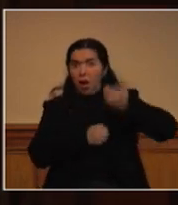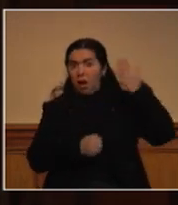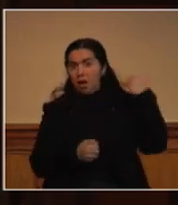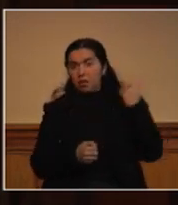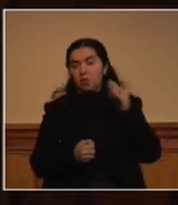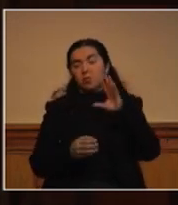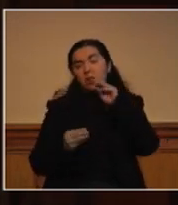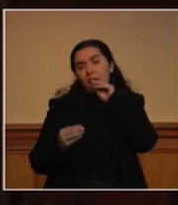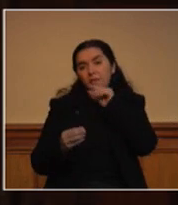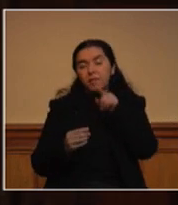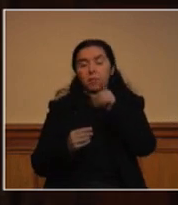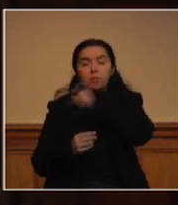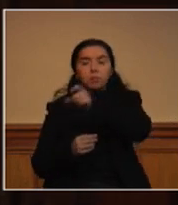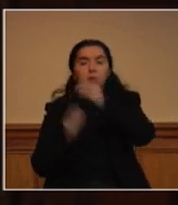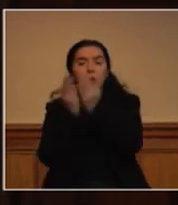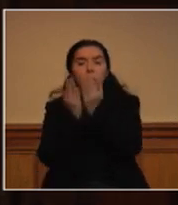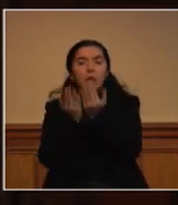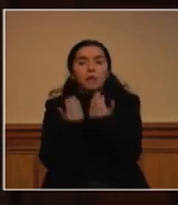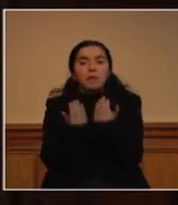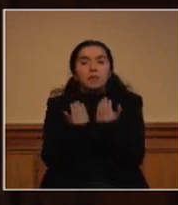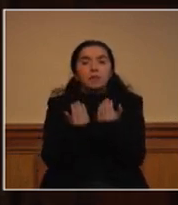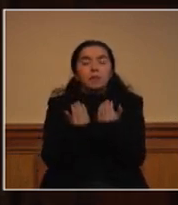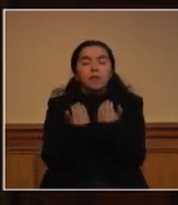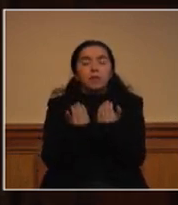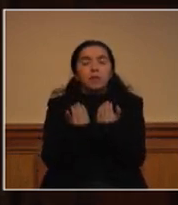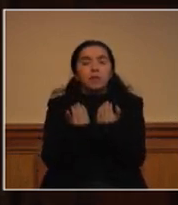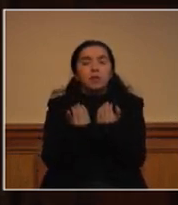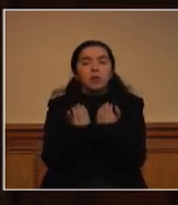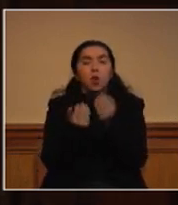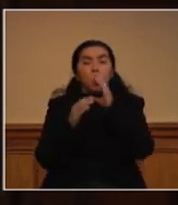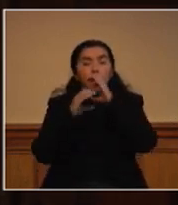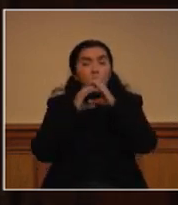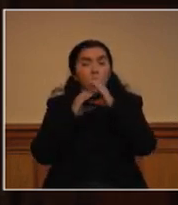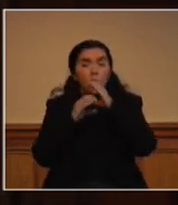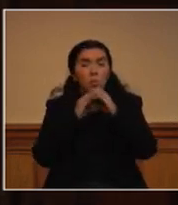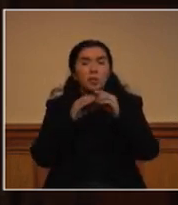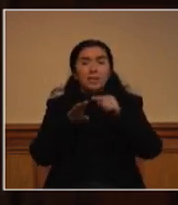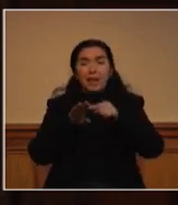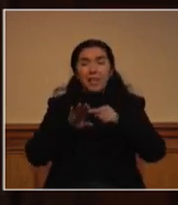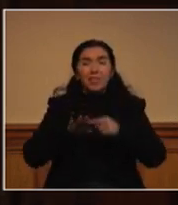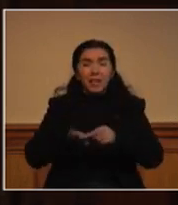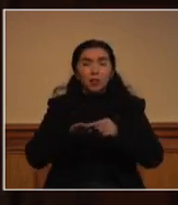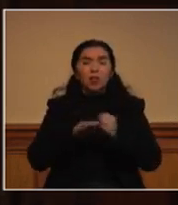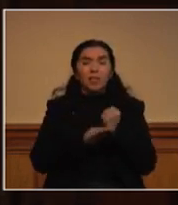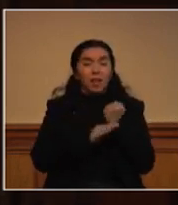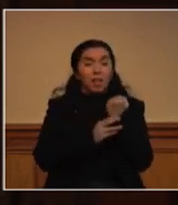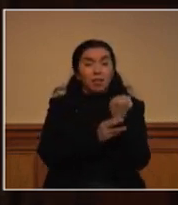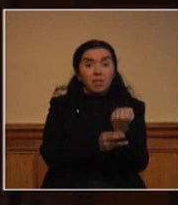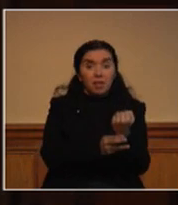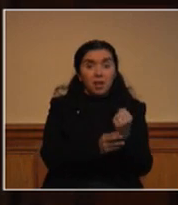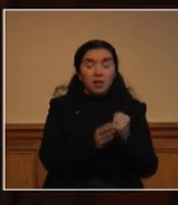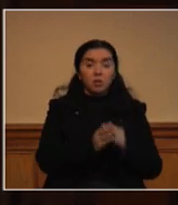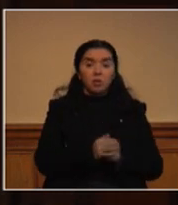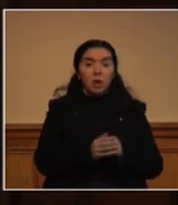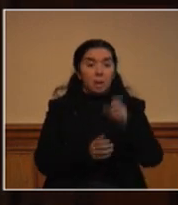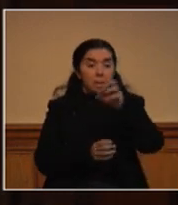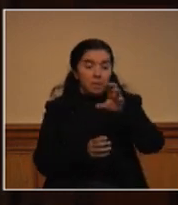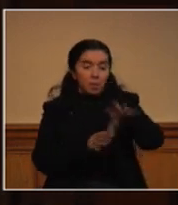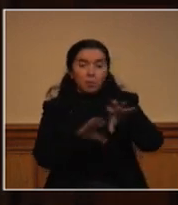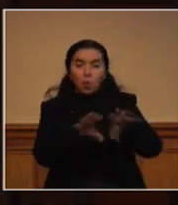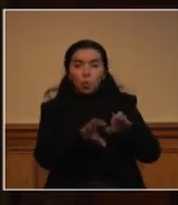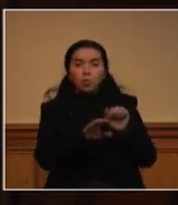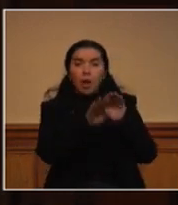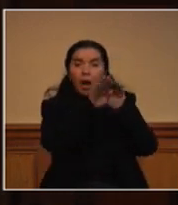que los alumnos necesitaban comunicación, tecnología asistida, y eran productos de apoyo